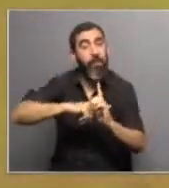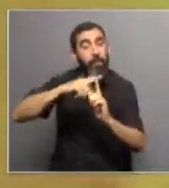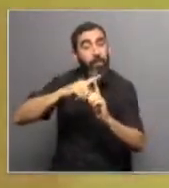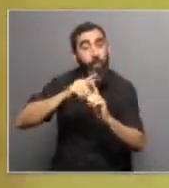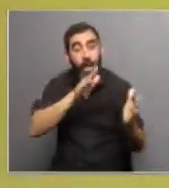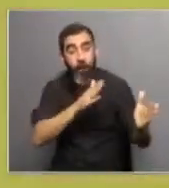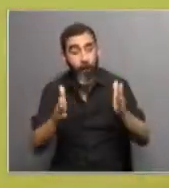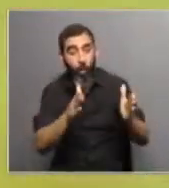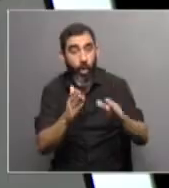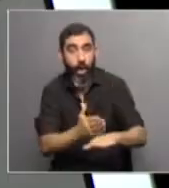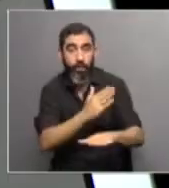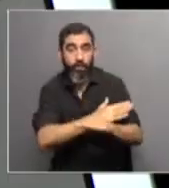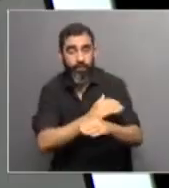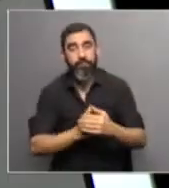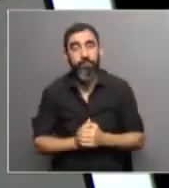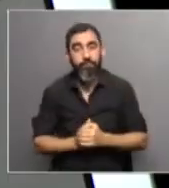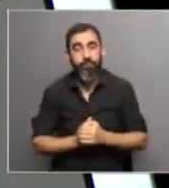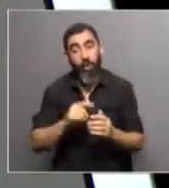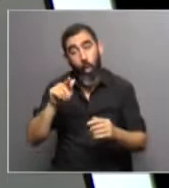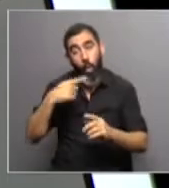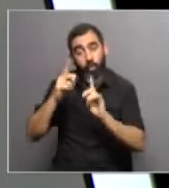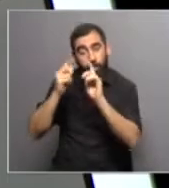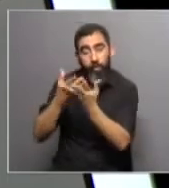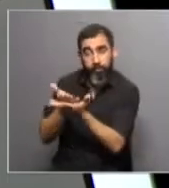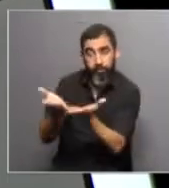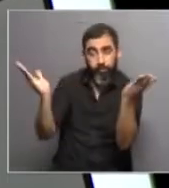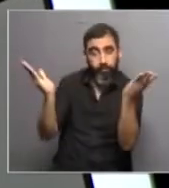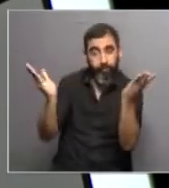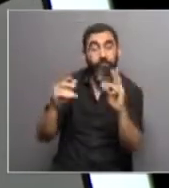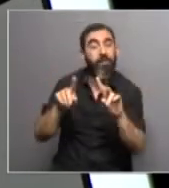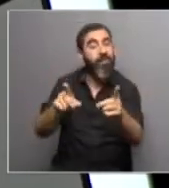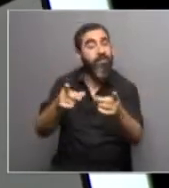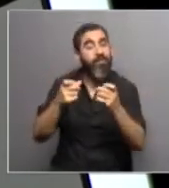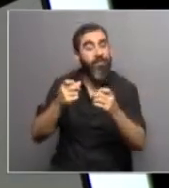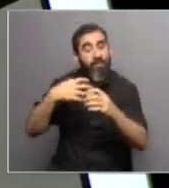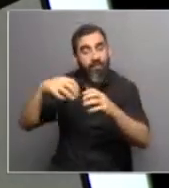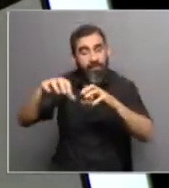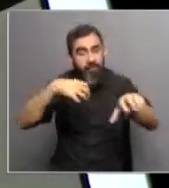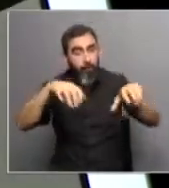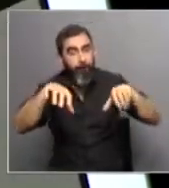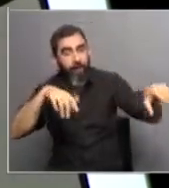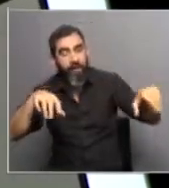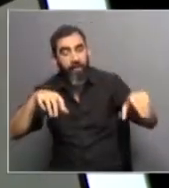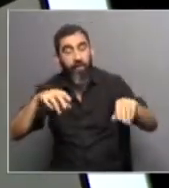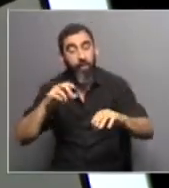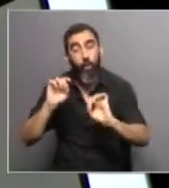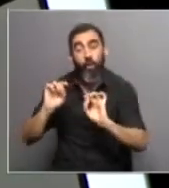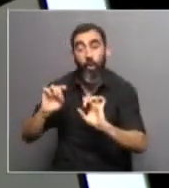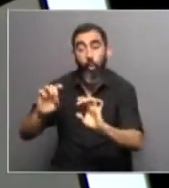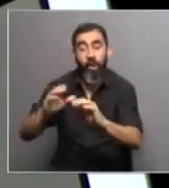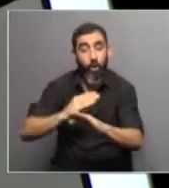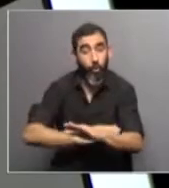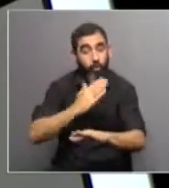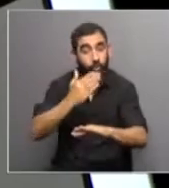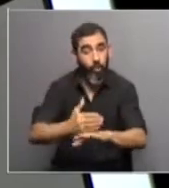época. Hay otra gráfica, y vos hacías referencia hace un rato a la necesidad de discriminar lo que son efectos naturales de